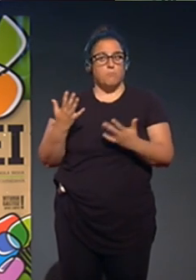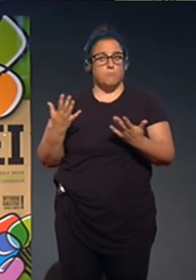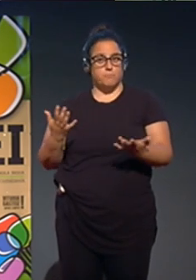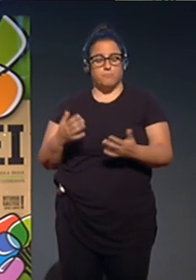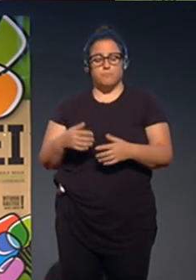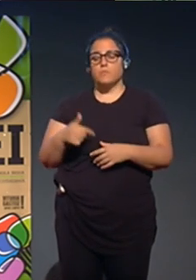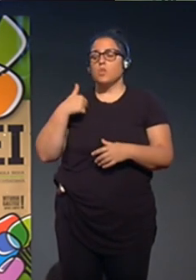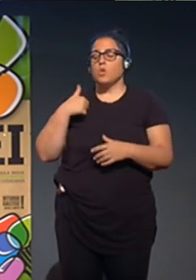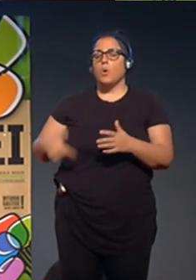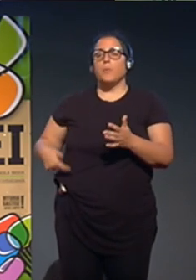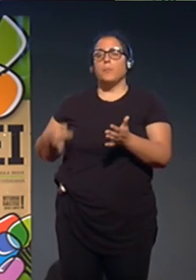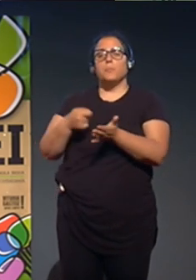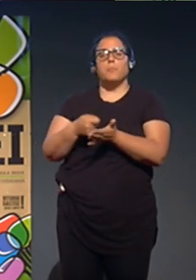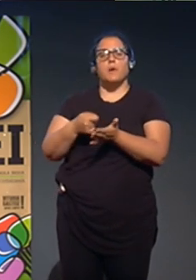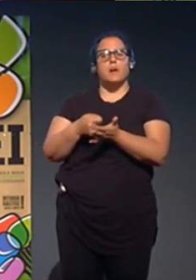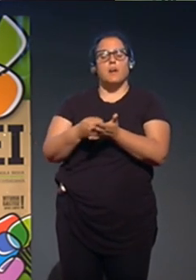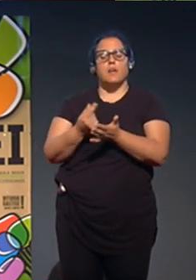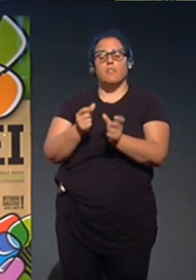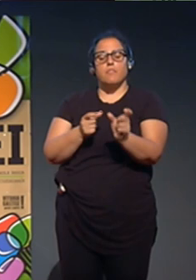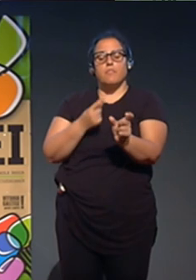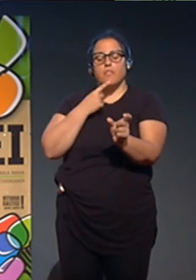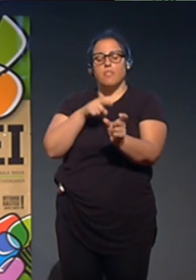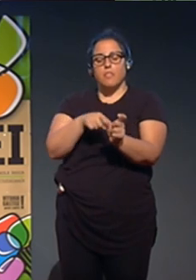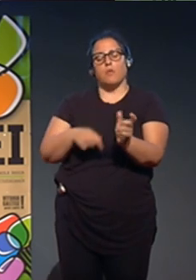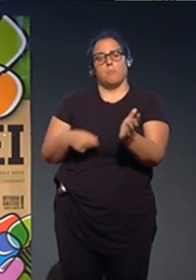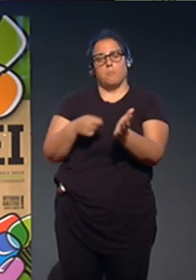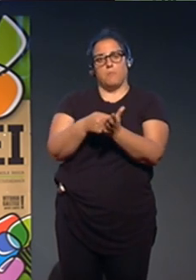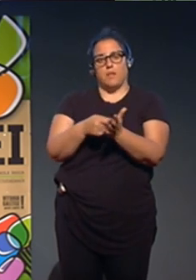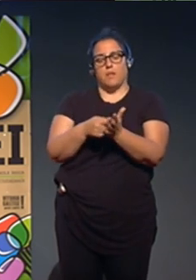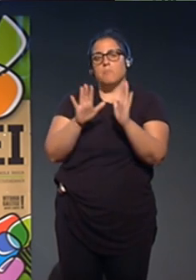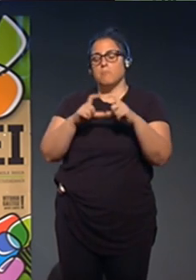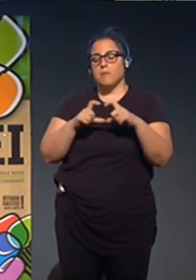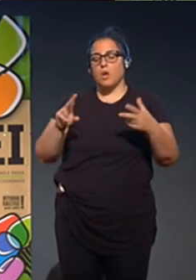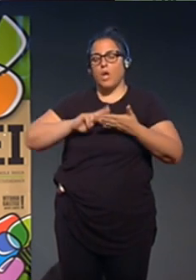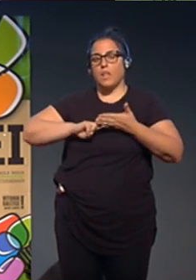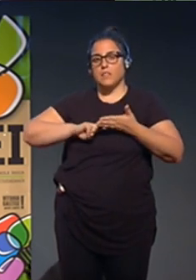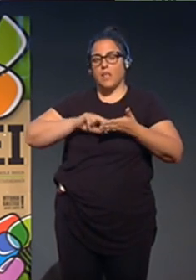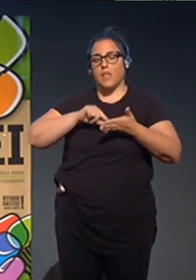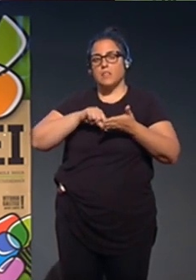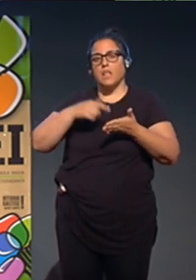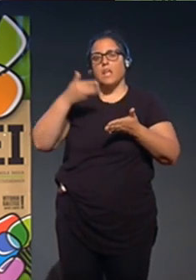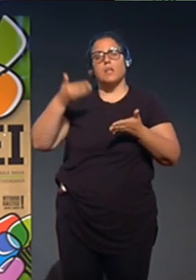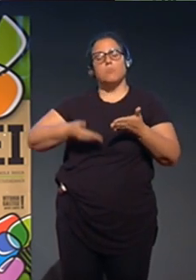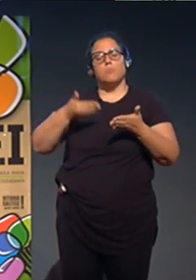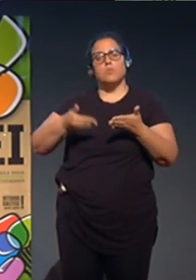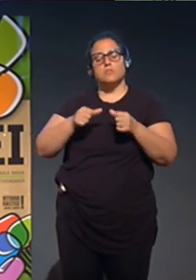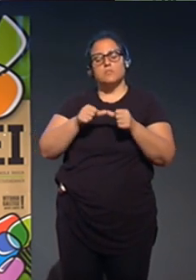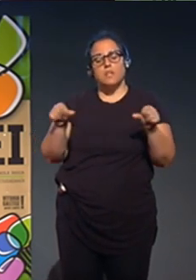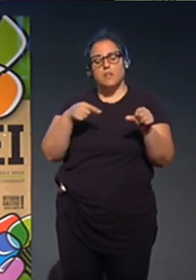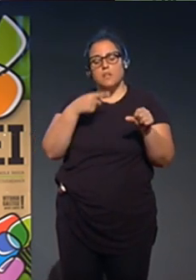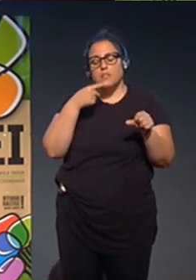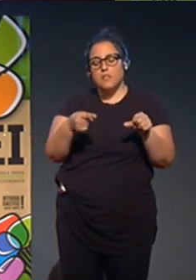pagar lo que marca el precio económico pero es importante que en la etiqueta figure su coste